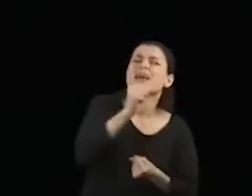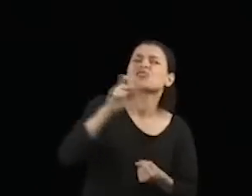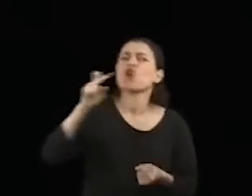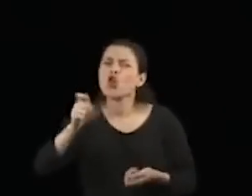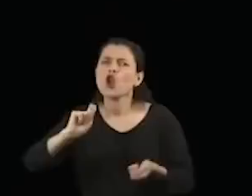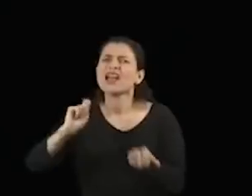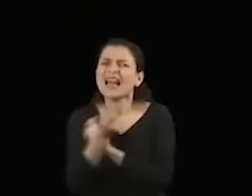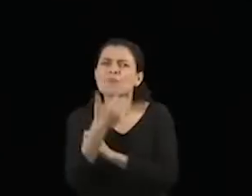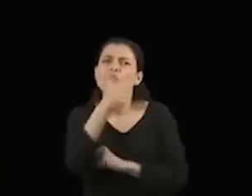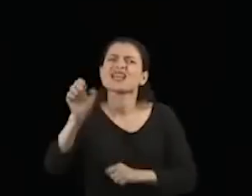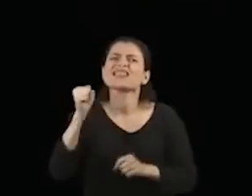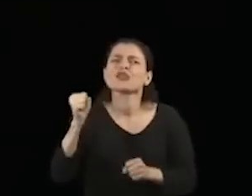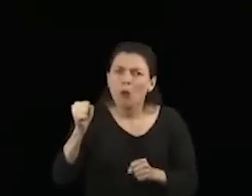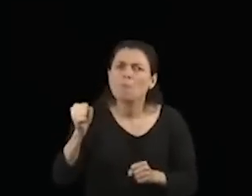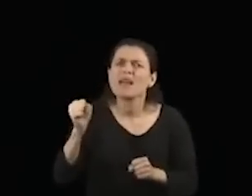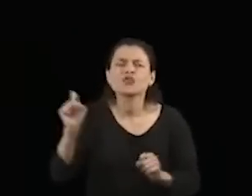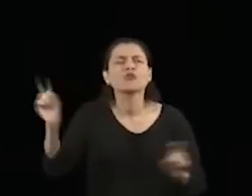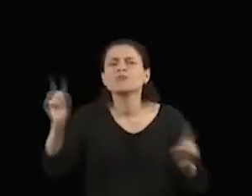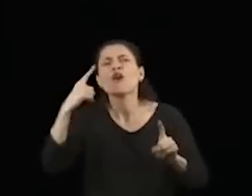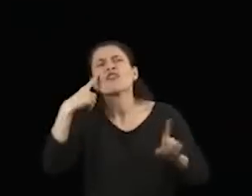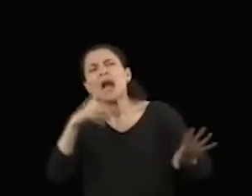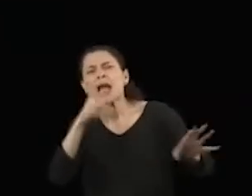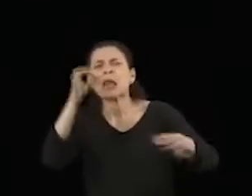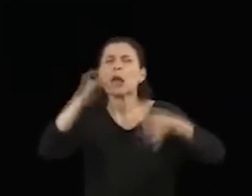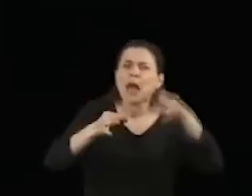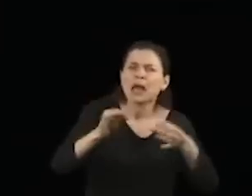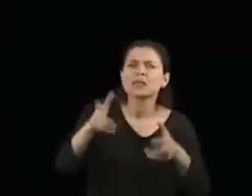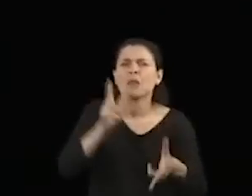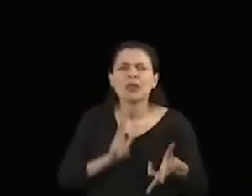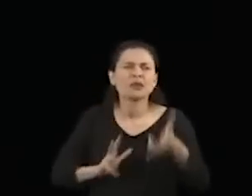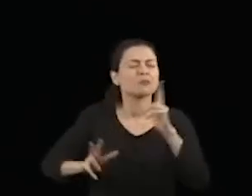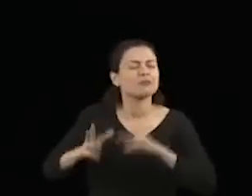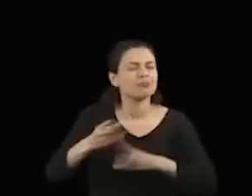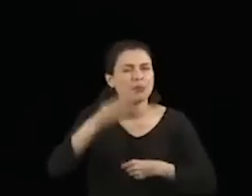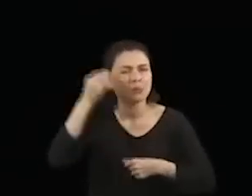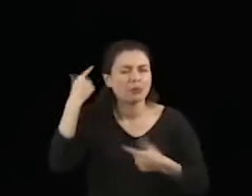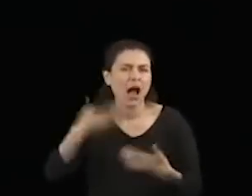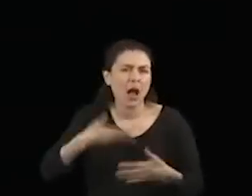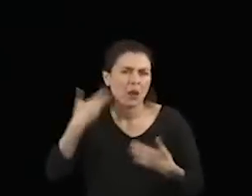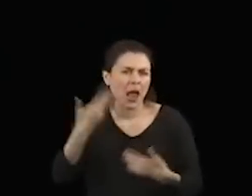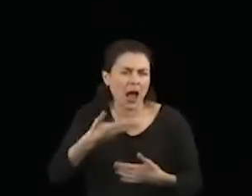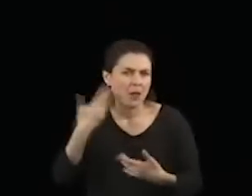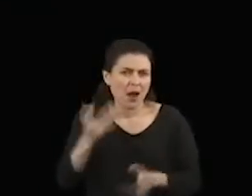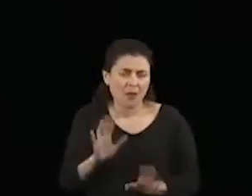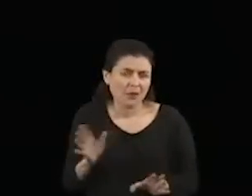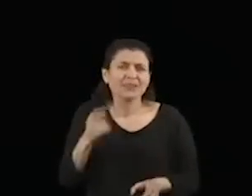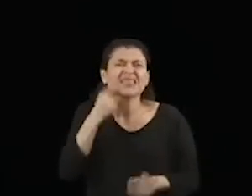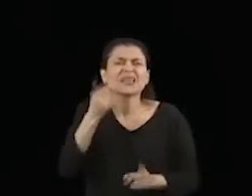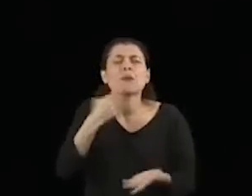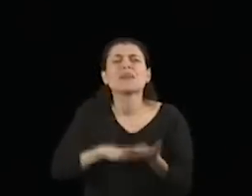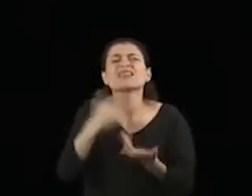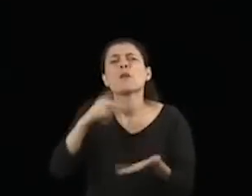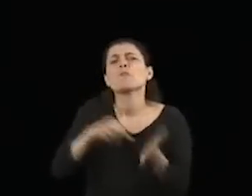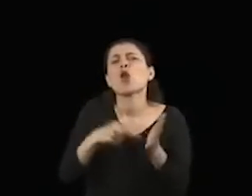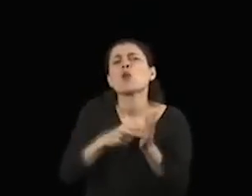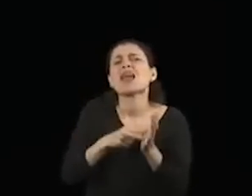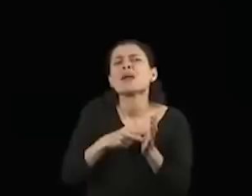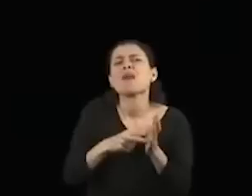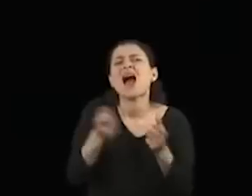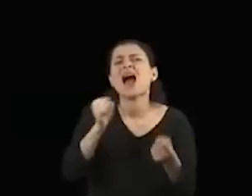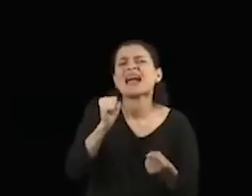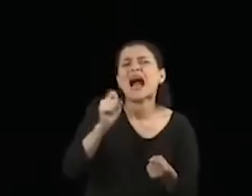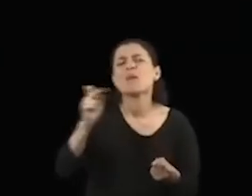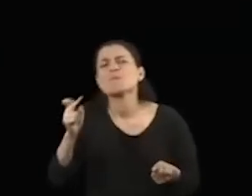inflación mucho más alto que el observado, digamos, están en la línea de los que dicen que hay un problema cambiario, que ahora obviamente es una